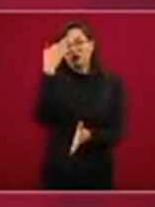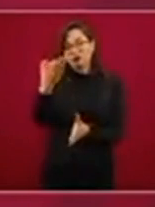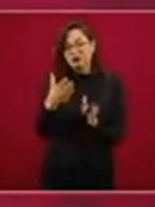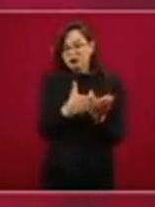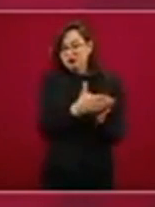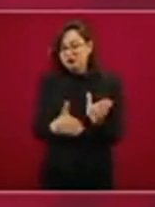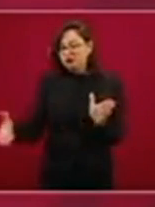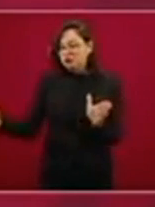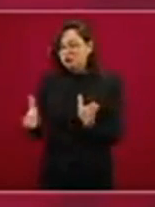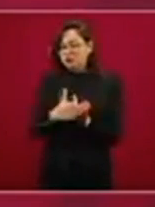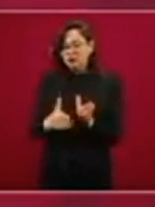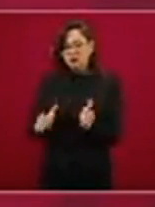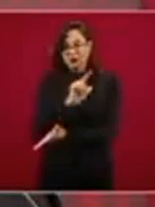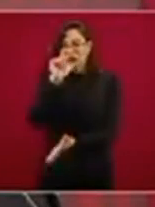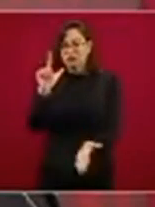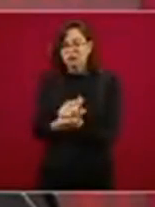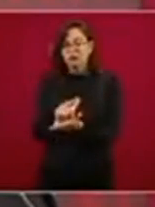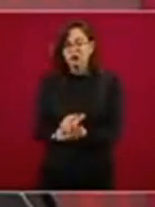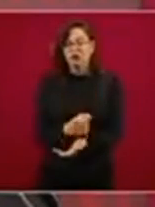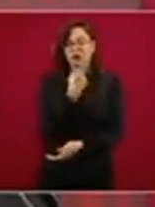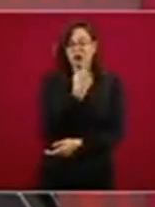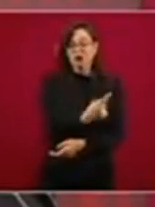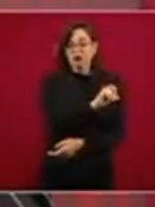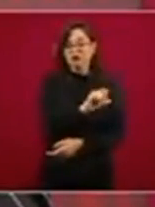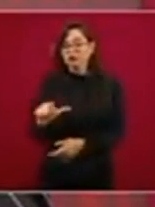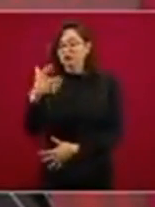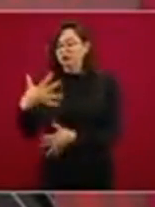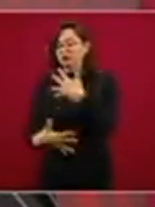que establece la ley, es del 1 al 15